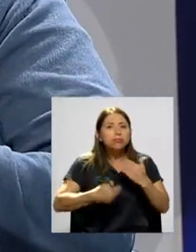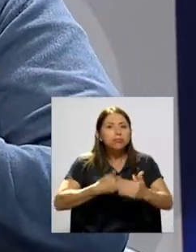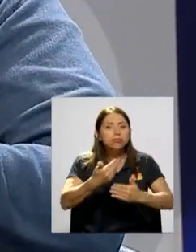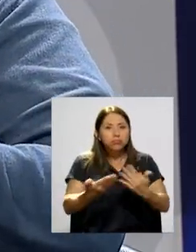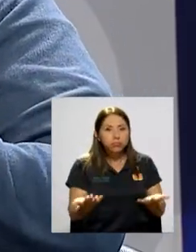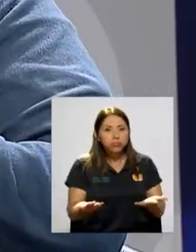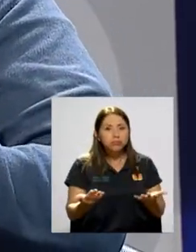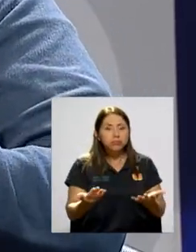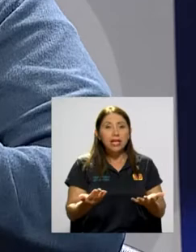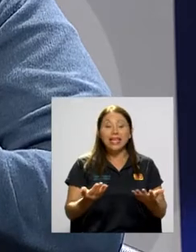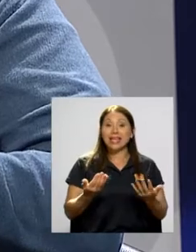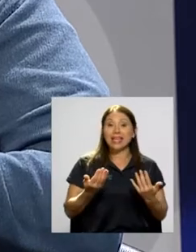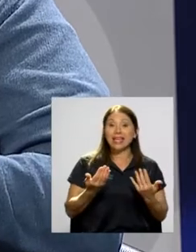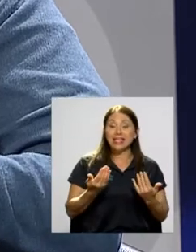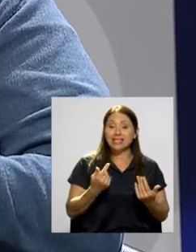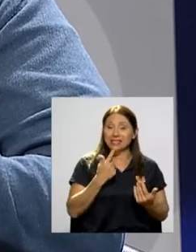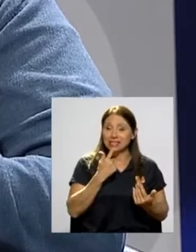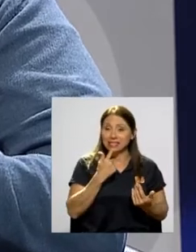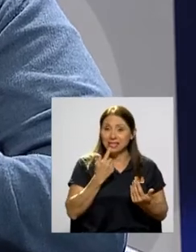que es una